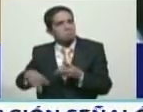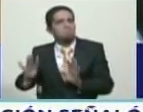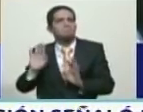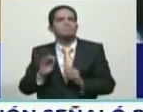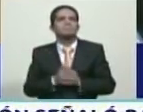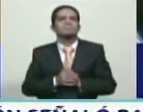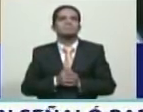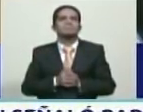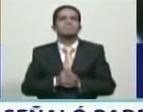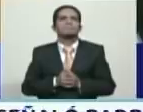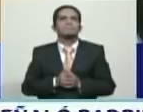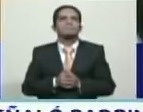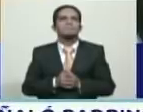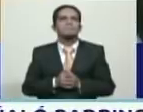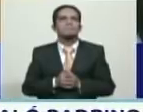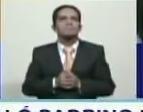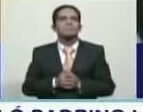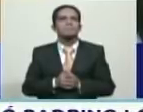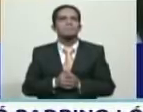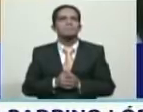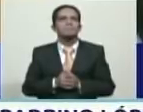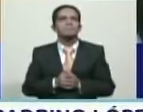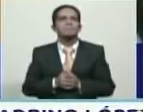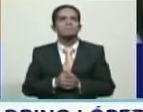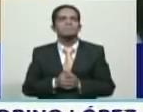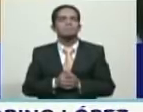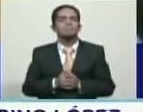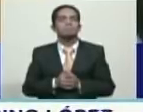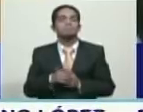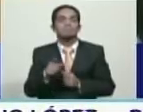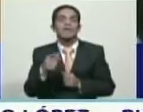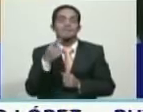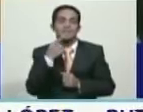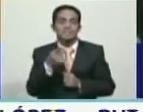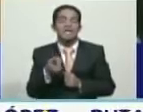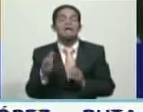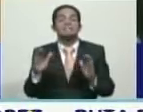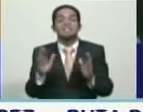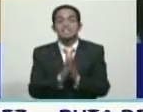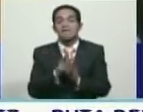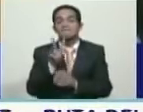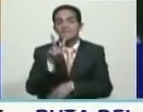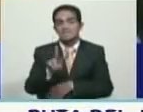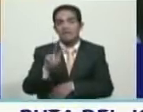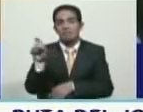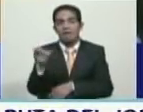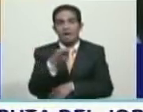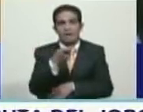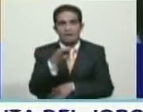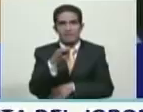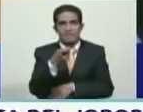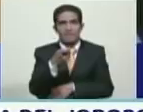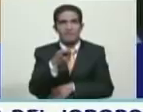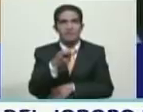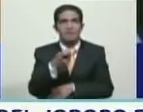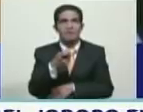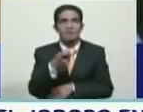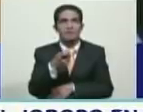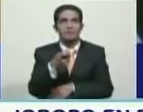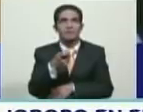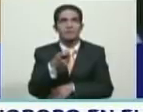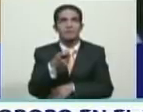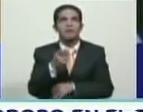otros. He says, Saint Vincent y dijo, San Vicente y las Granadinas with